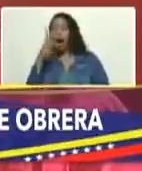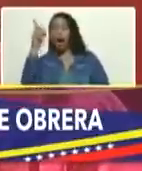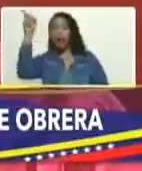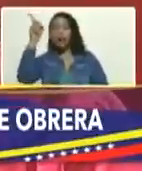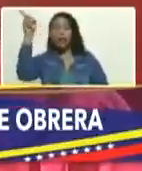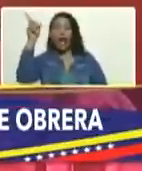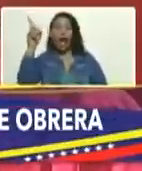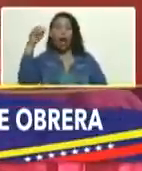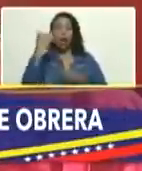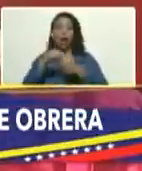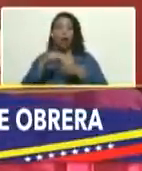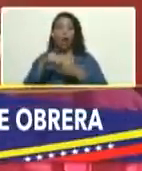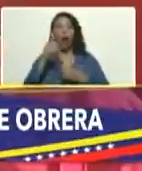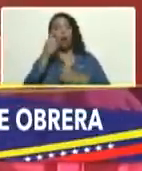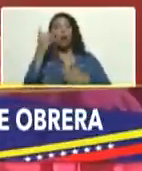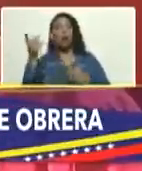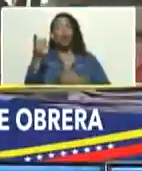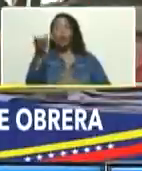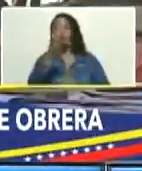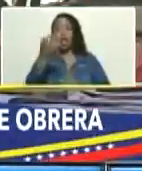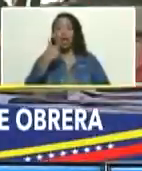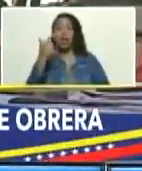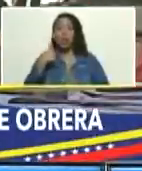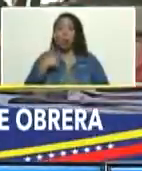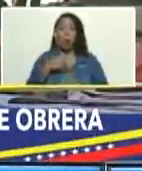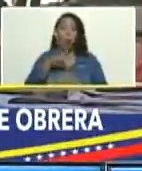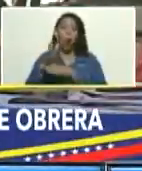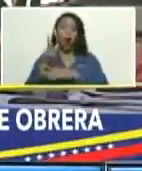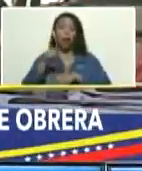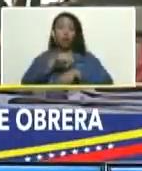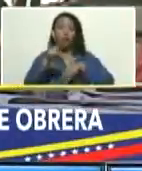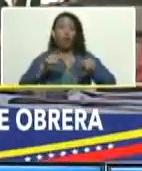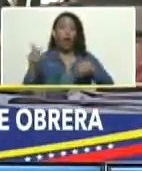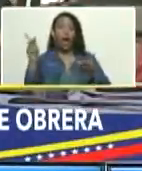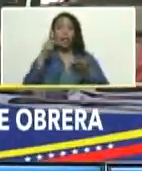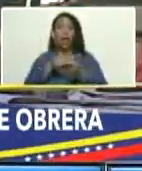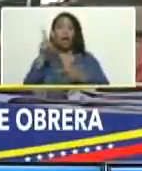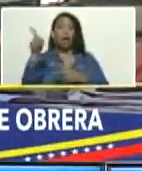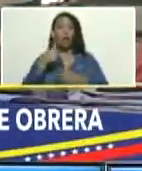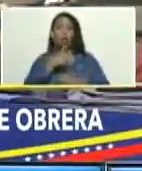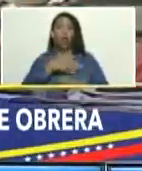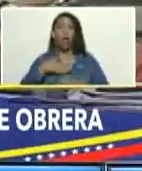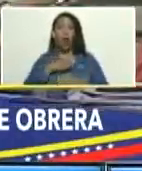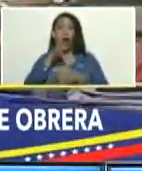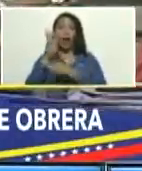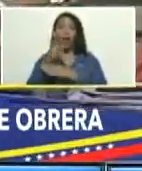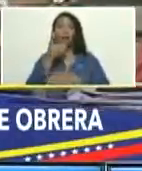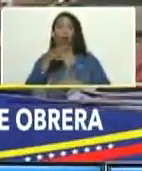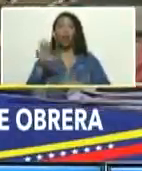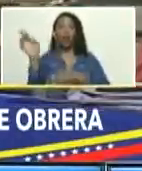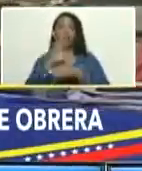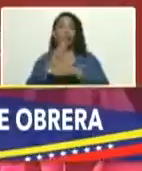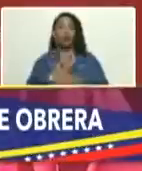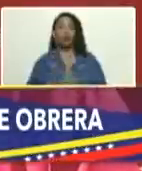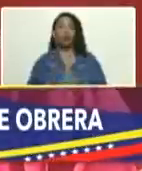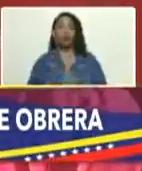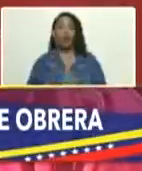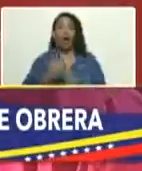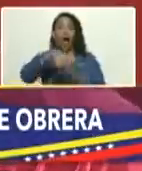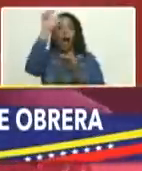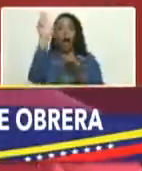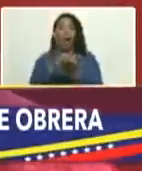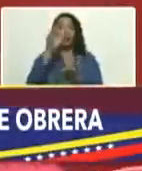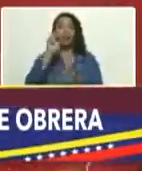petrolera? Ah, bueno, que ustedes me invitan y yo voy. Coordina eso, Tillechea, quiero ir para allá, pronto, rápido. ¡Aprobado!